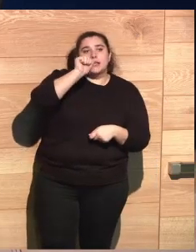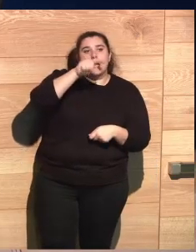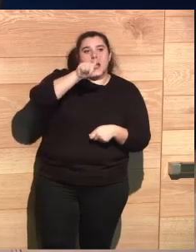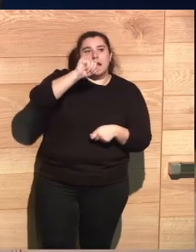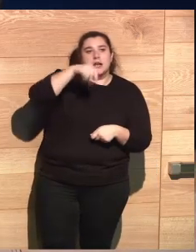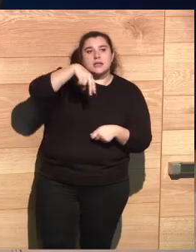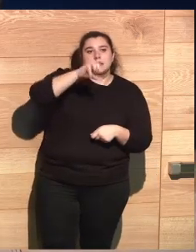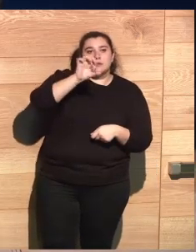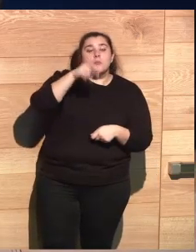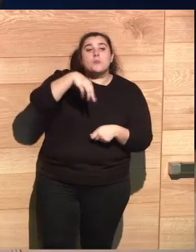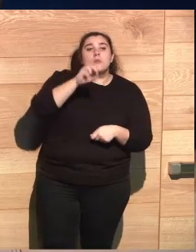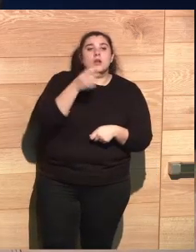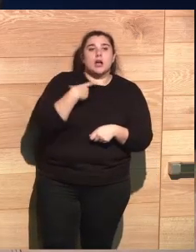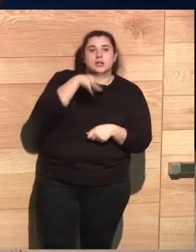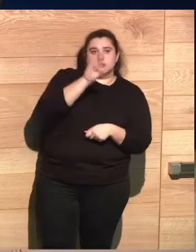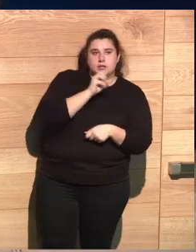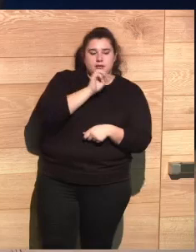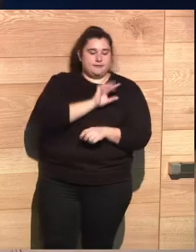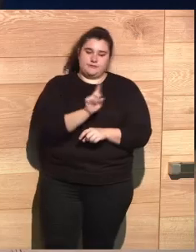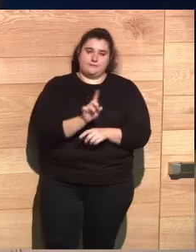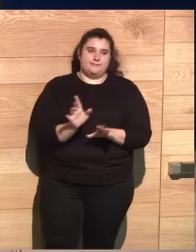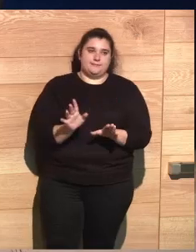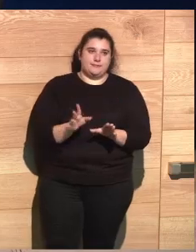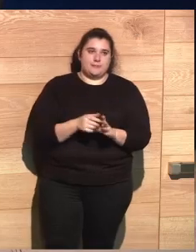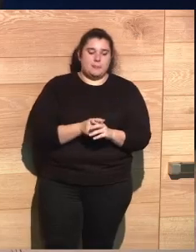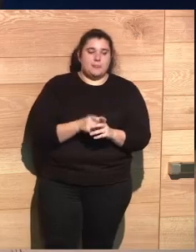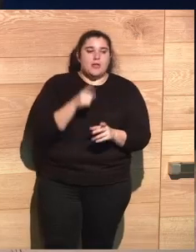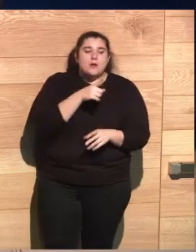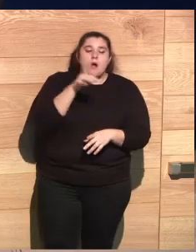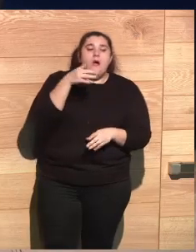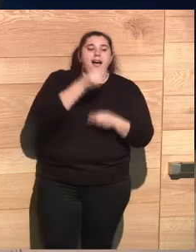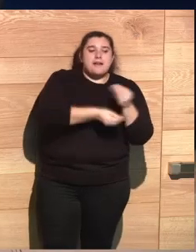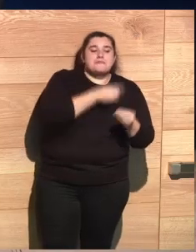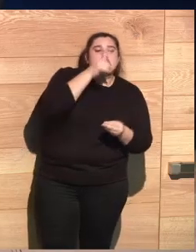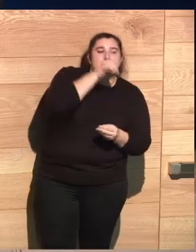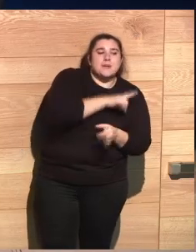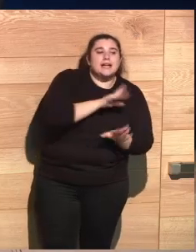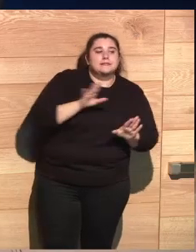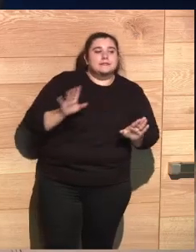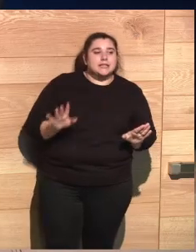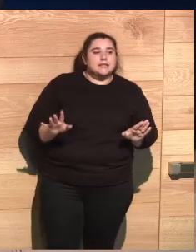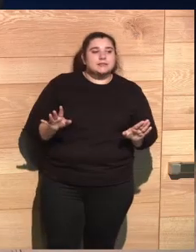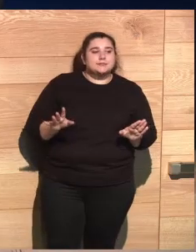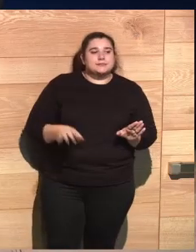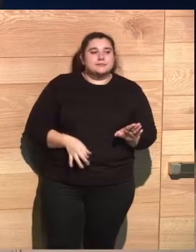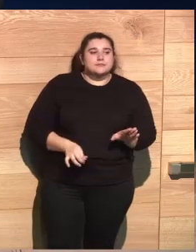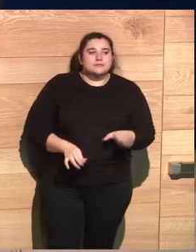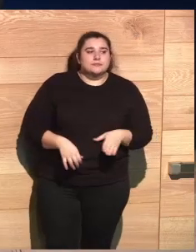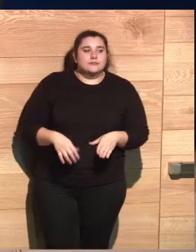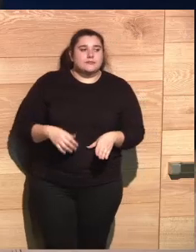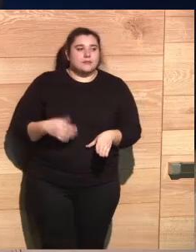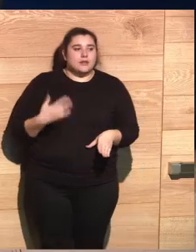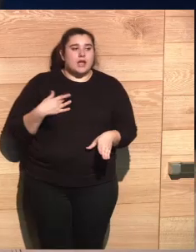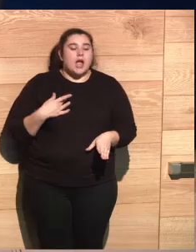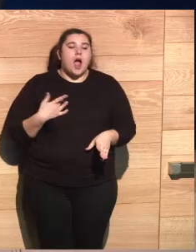no lo haces, es que no lo has entendido. Estás haciendo capitalismo mal. Así que desde el punto de vista, eres un